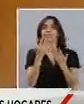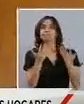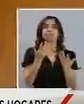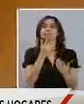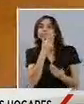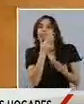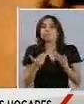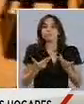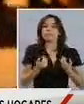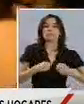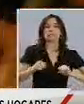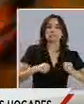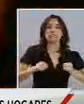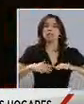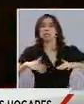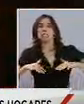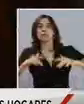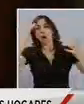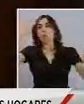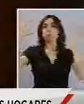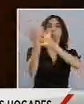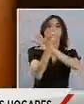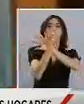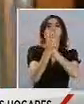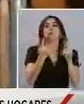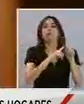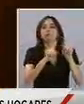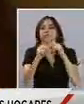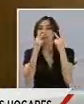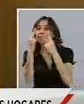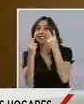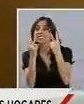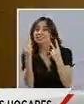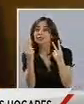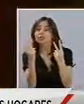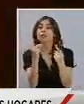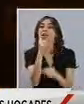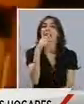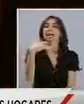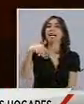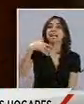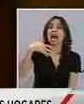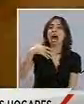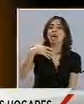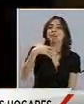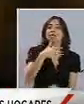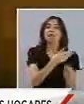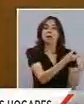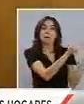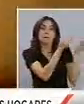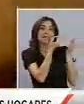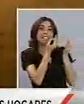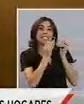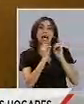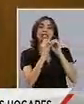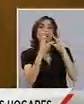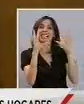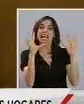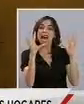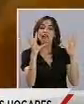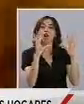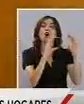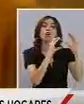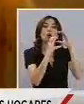incertidumbre, ansiedad, desesperación, descontrol y cosas que hemos visto de repente. Entonces, lo clave es tener mensajes claros por vías de